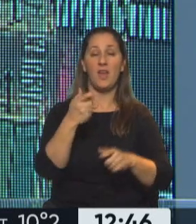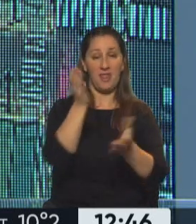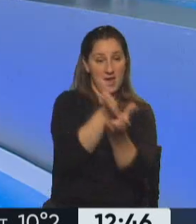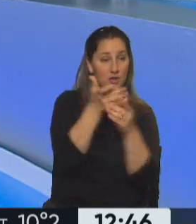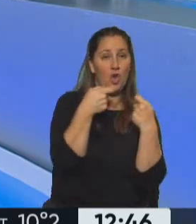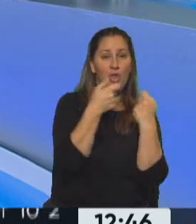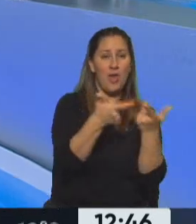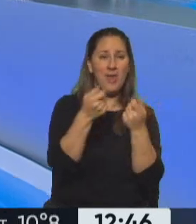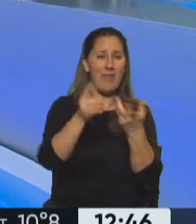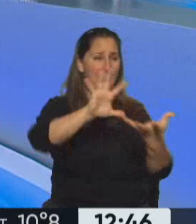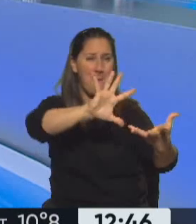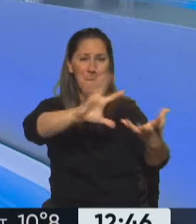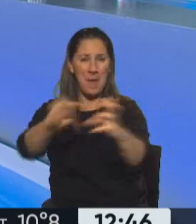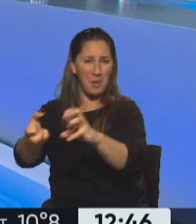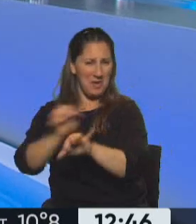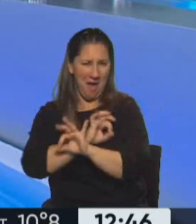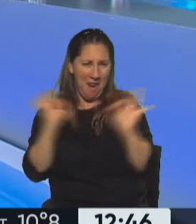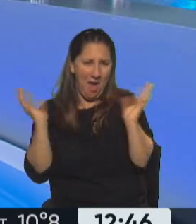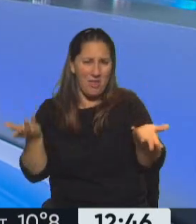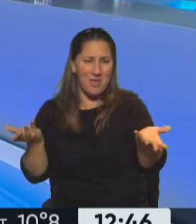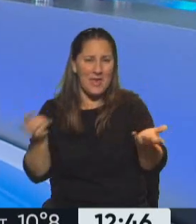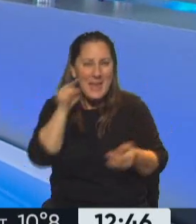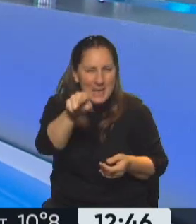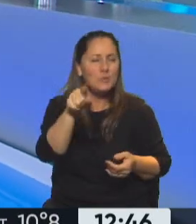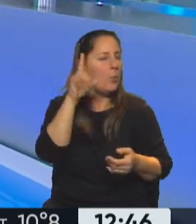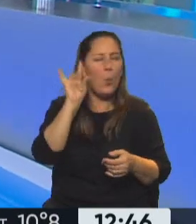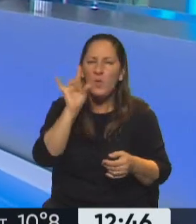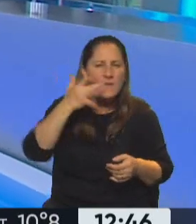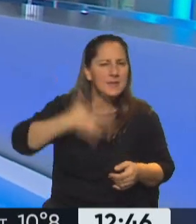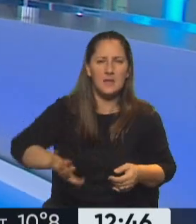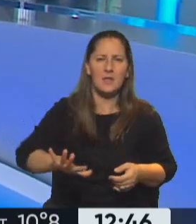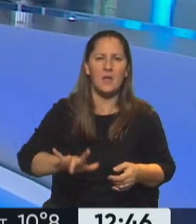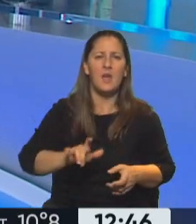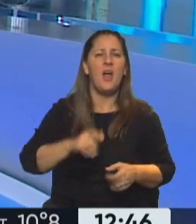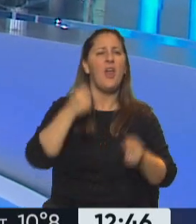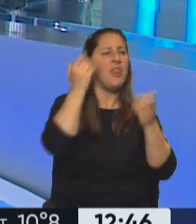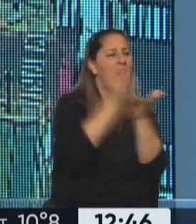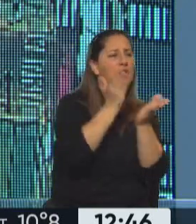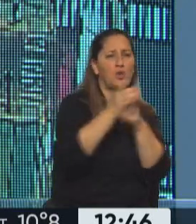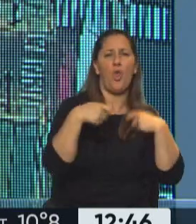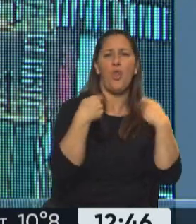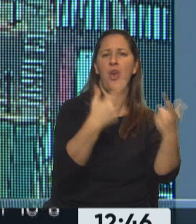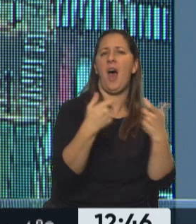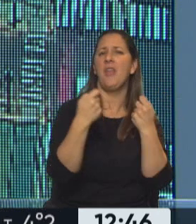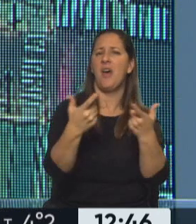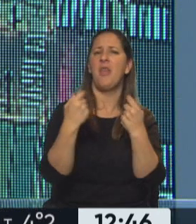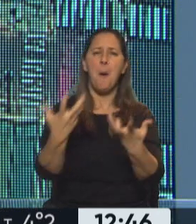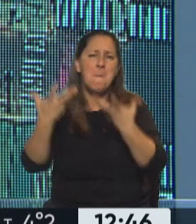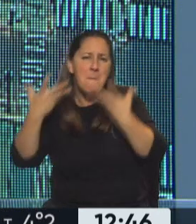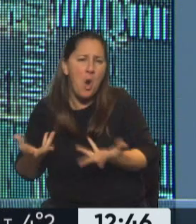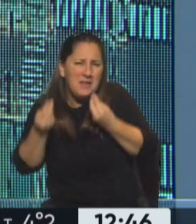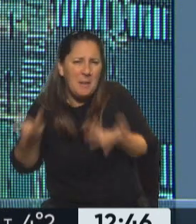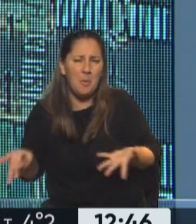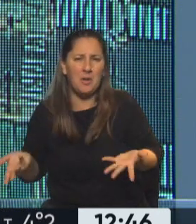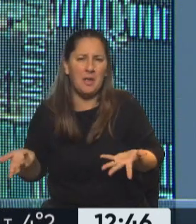no perjudica a nadie, ¿no? Y esto es lo que a uno le cuesta entender. ¿Por qué les molesta tanto dar derechos a otras personas? ¿Qué les